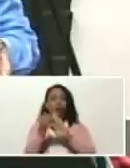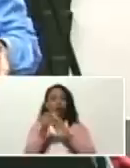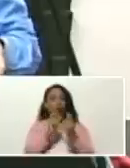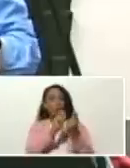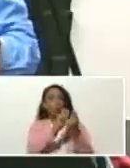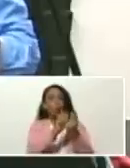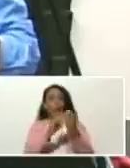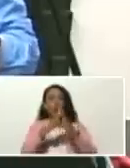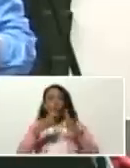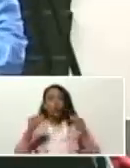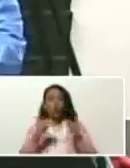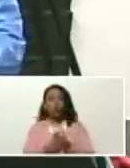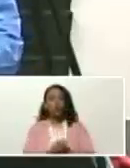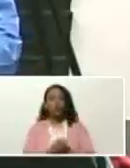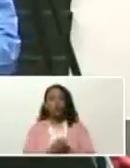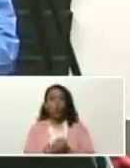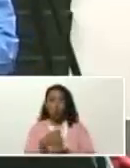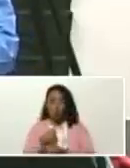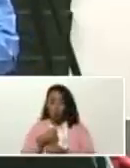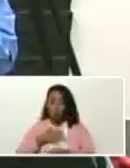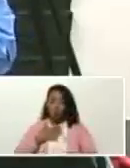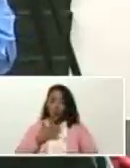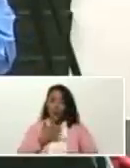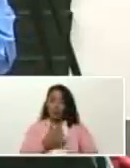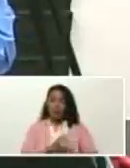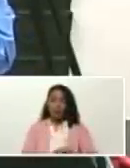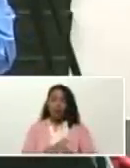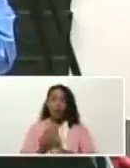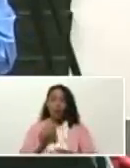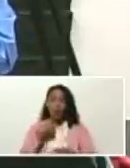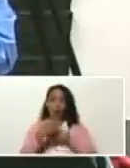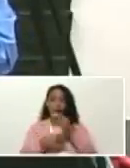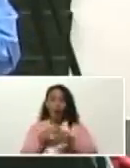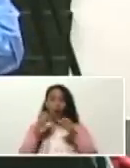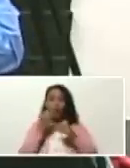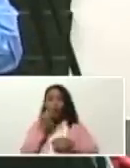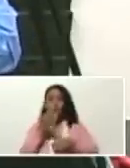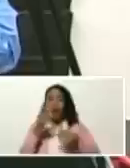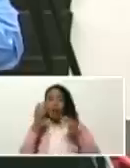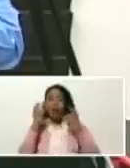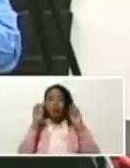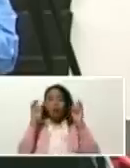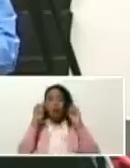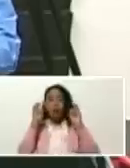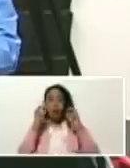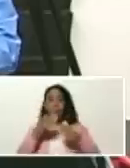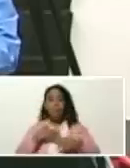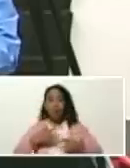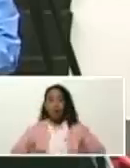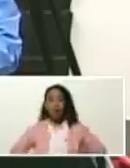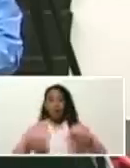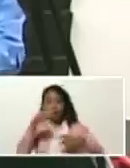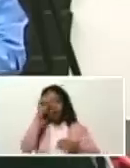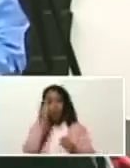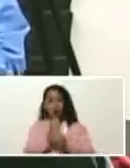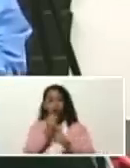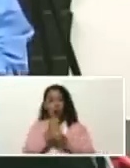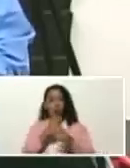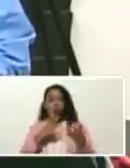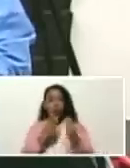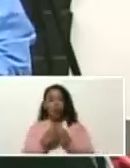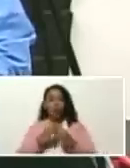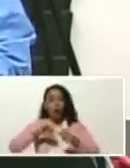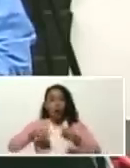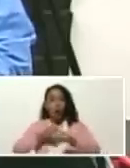dialogamos con todo yo les puedo decir que yo dedico una buena parte de mi tiempo de vida y de trabajo junto